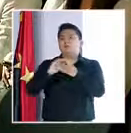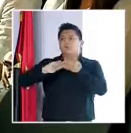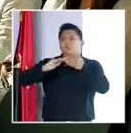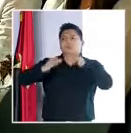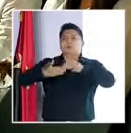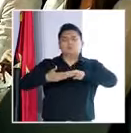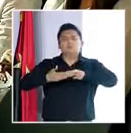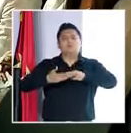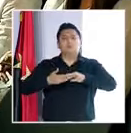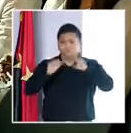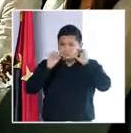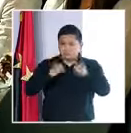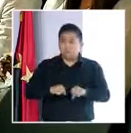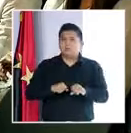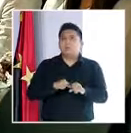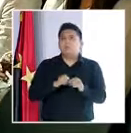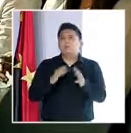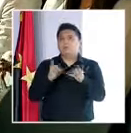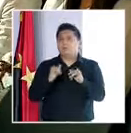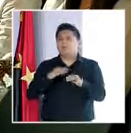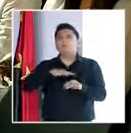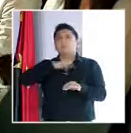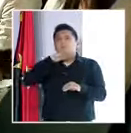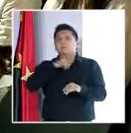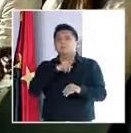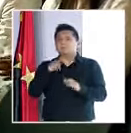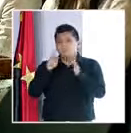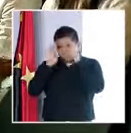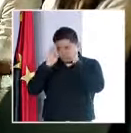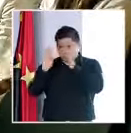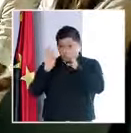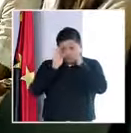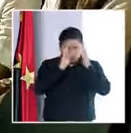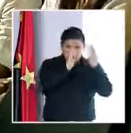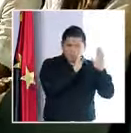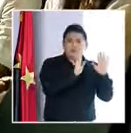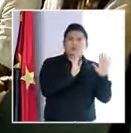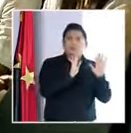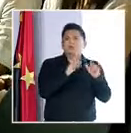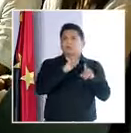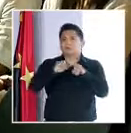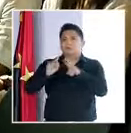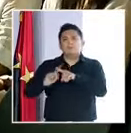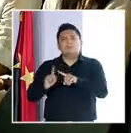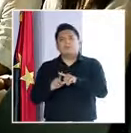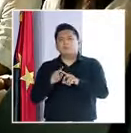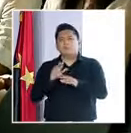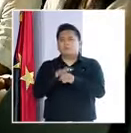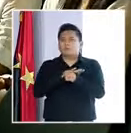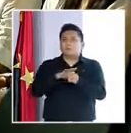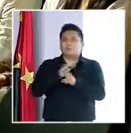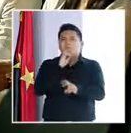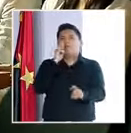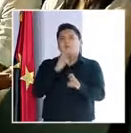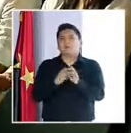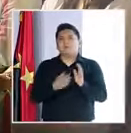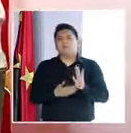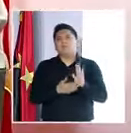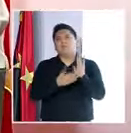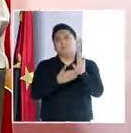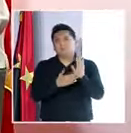comunitarias, podamos tener la maquinaria necesaria para atender las diferentes dificultades que nos